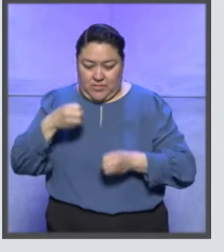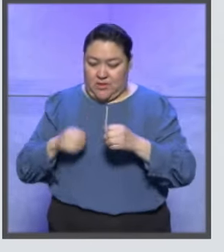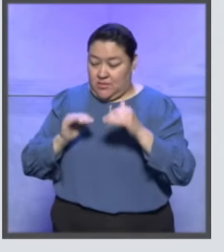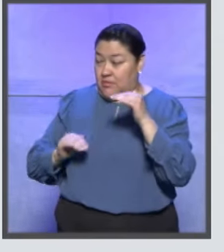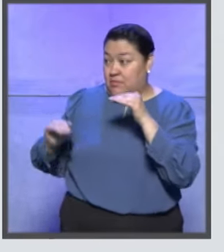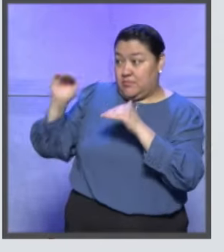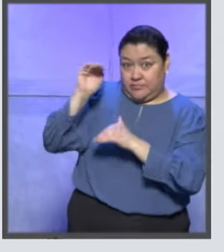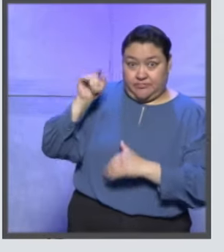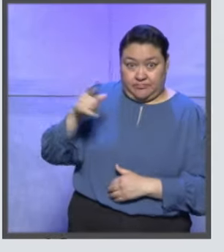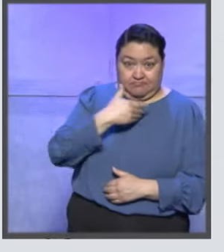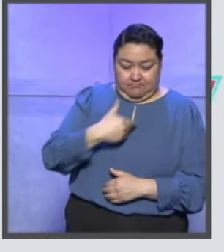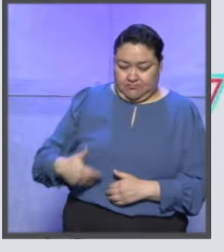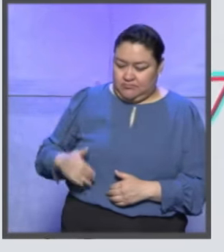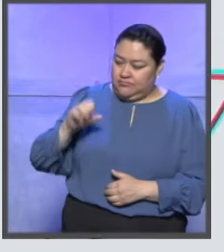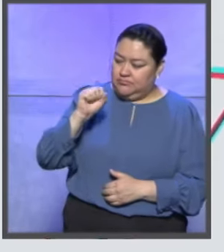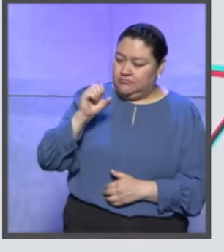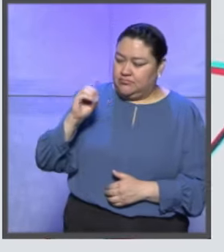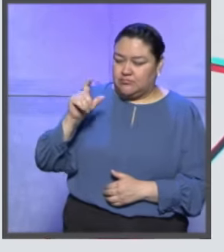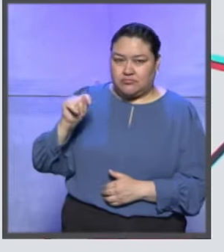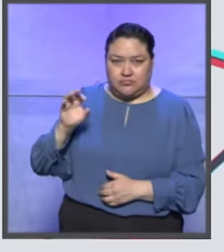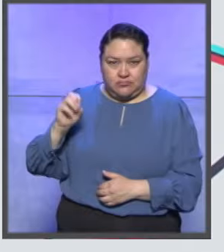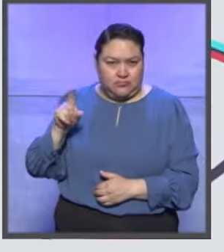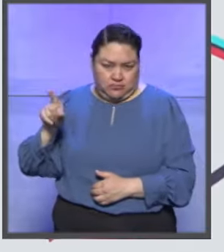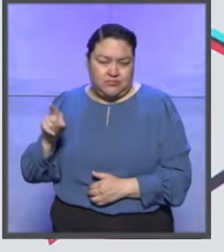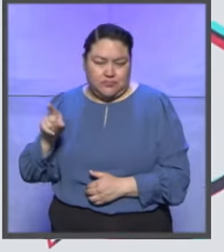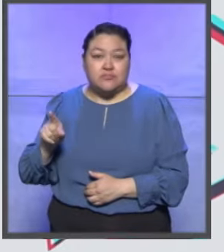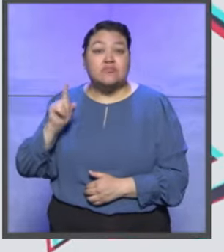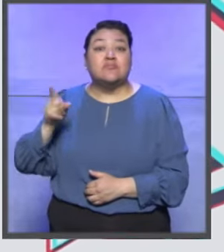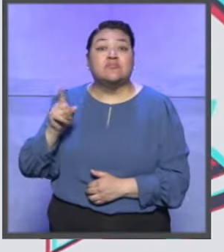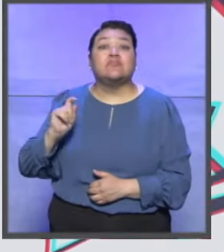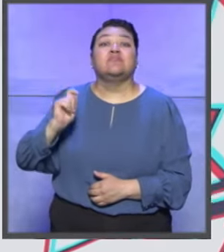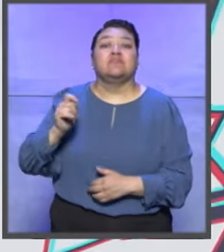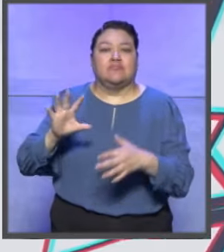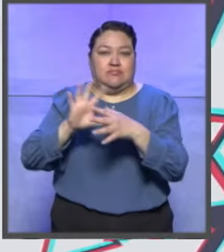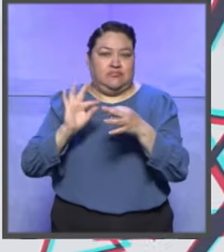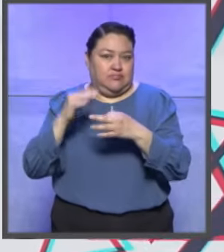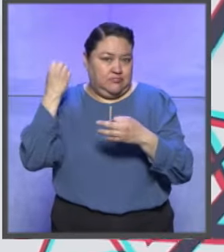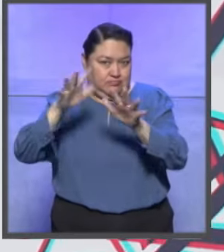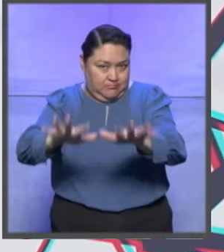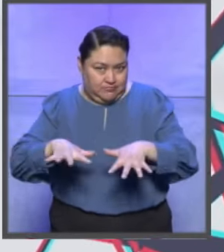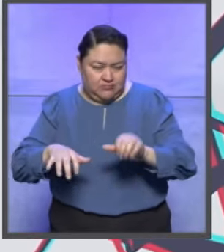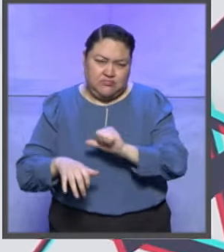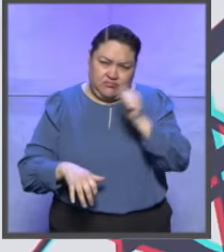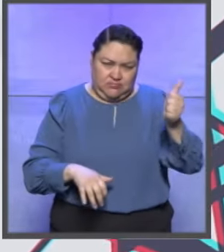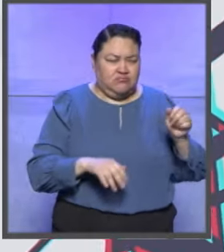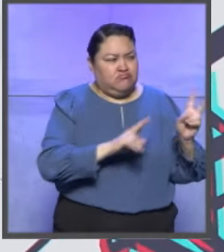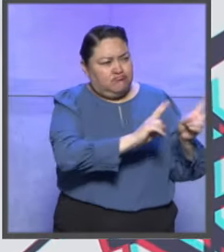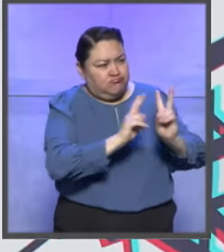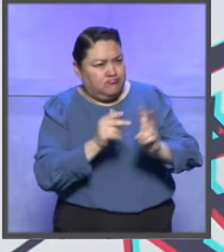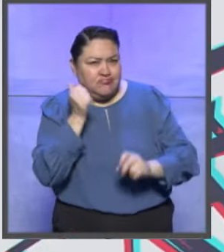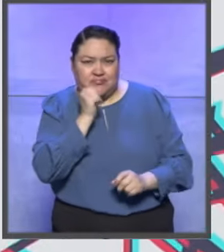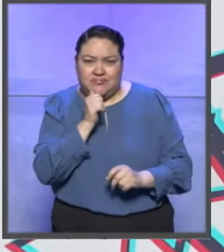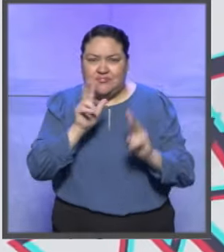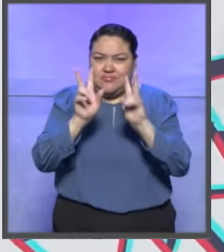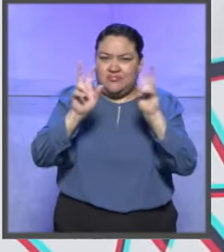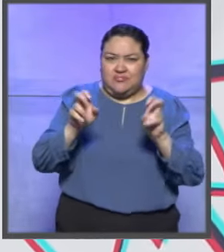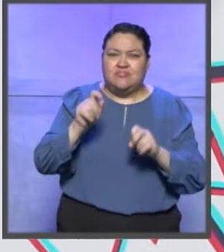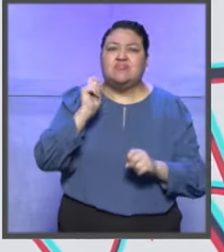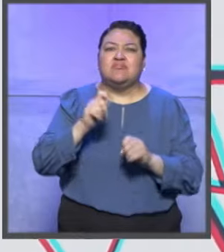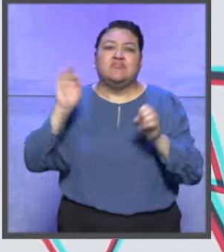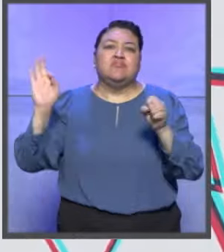de los temas que ha tocado la magistrada Mónica Soto Fregoso, presidenta del Tribunal Electoral, no solamente en estos eventos, sino